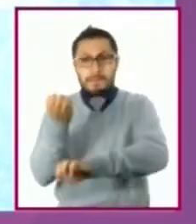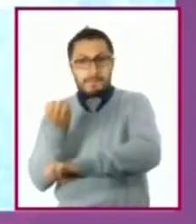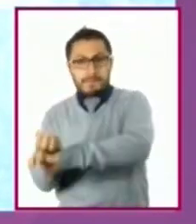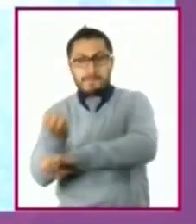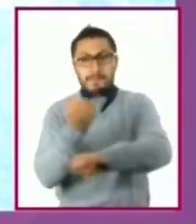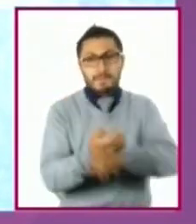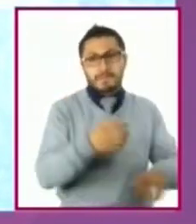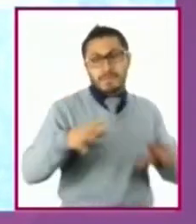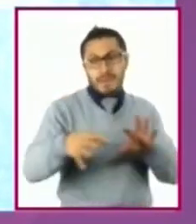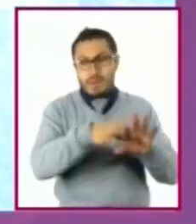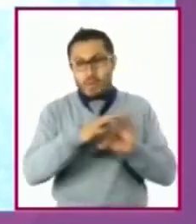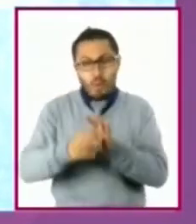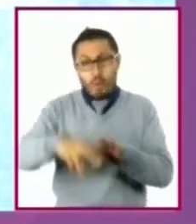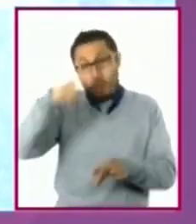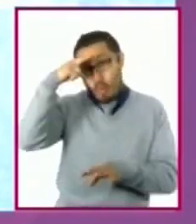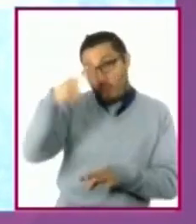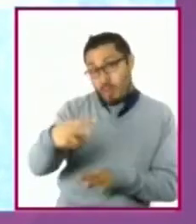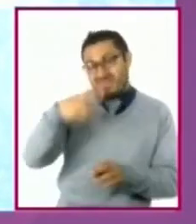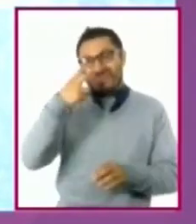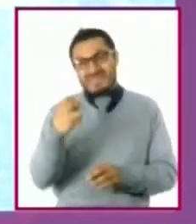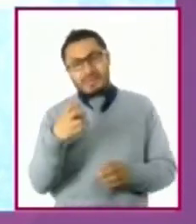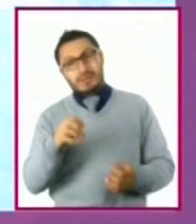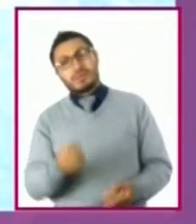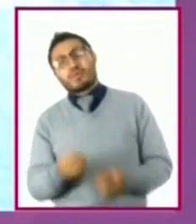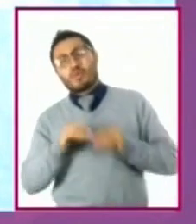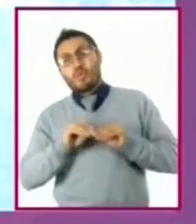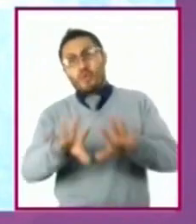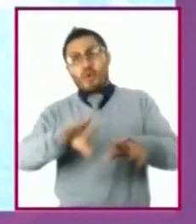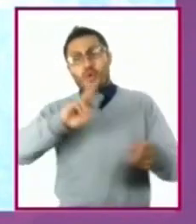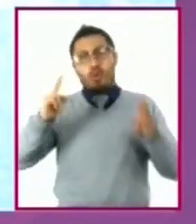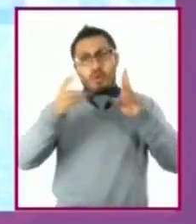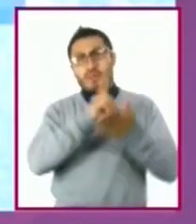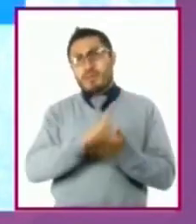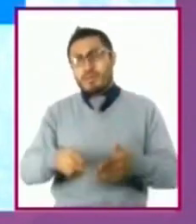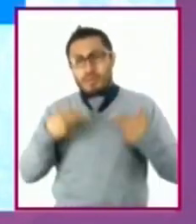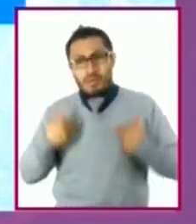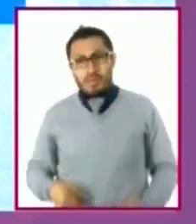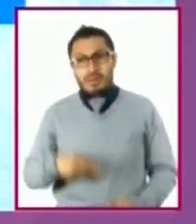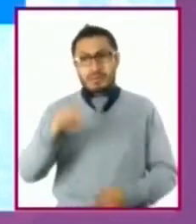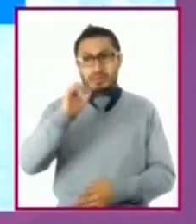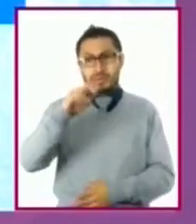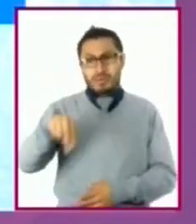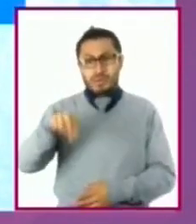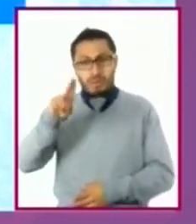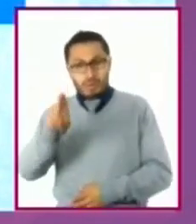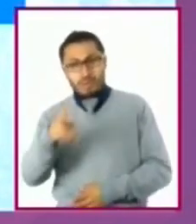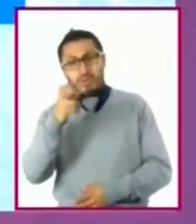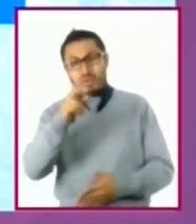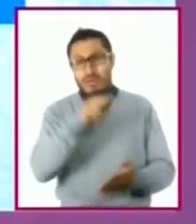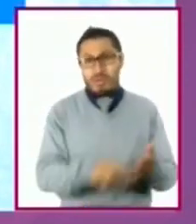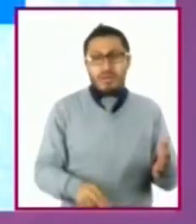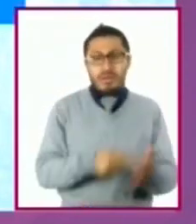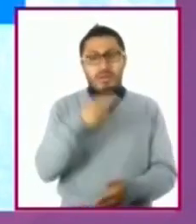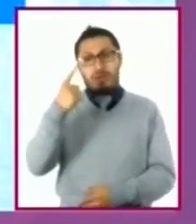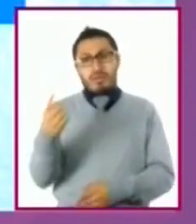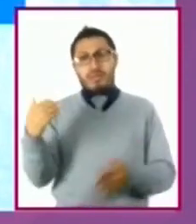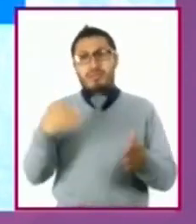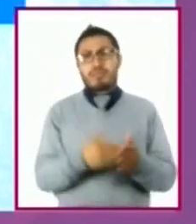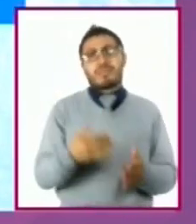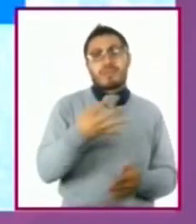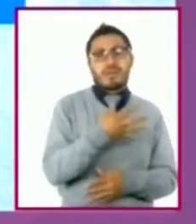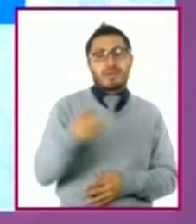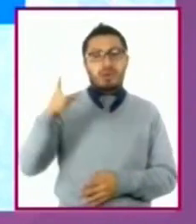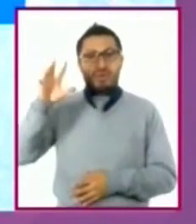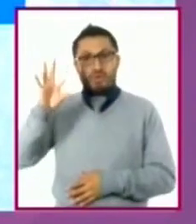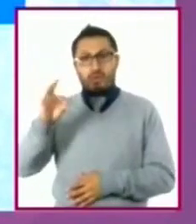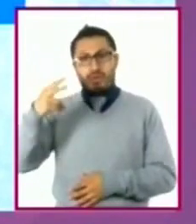Mexicanos. Con la Declaración Universal de los Derechos Humanos de las Naciones Unidas, firmada en 1948 por